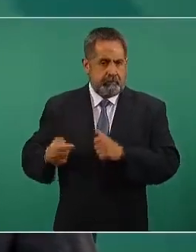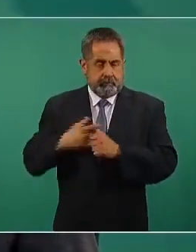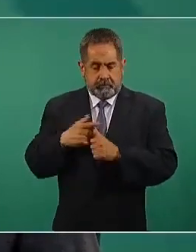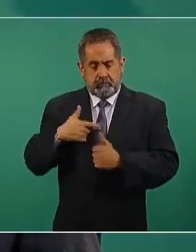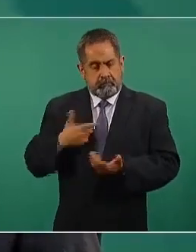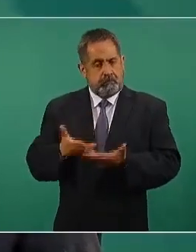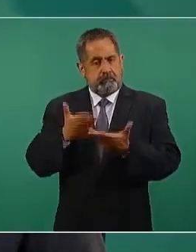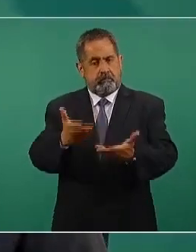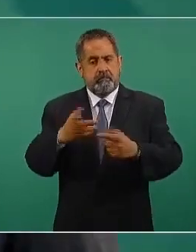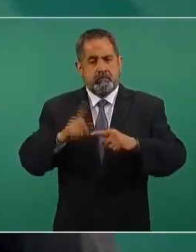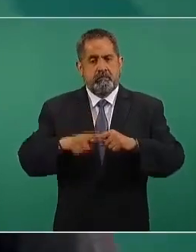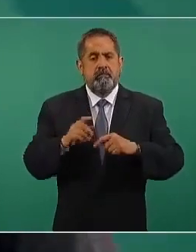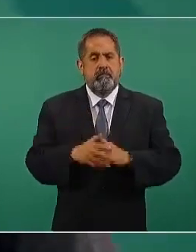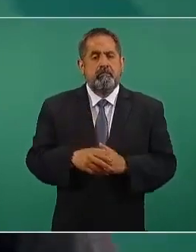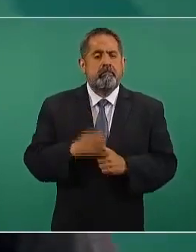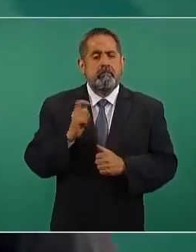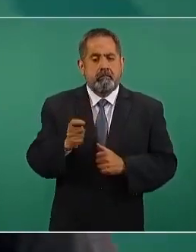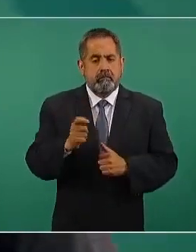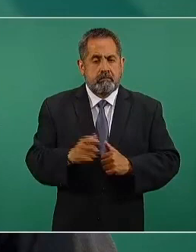presidencia es no